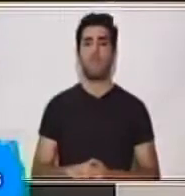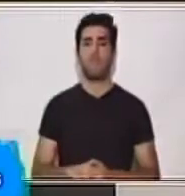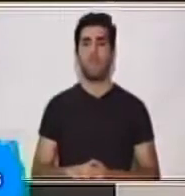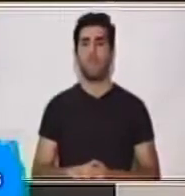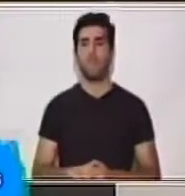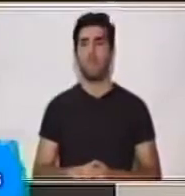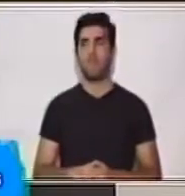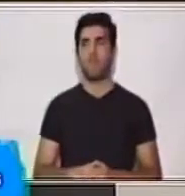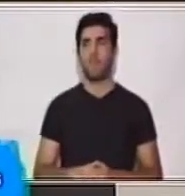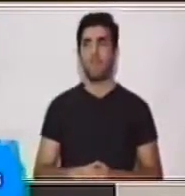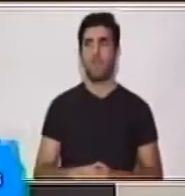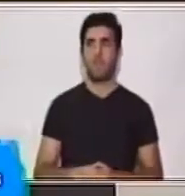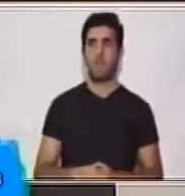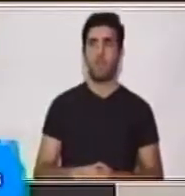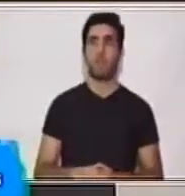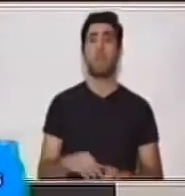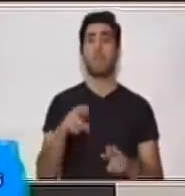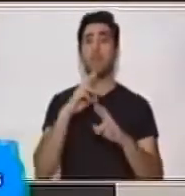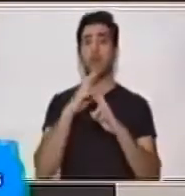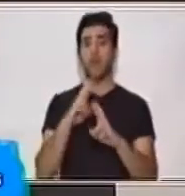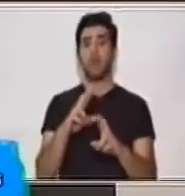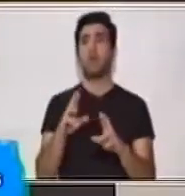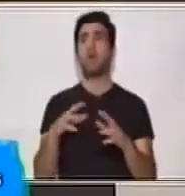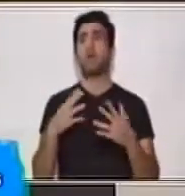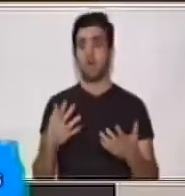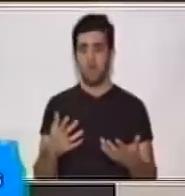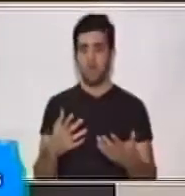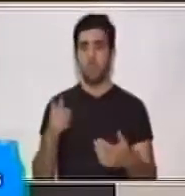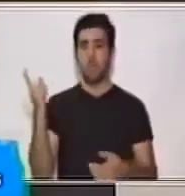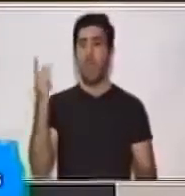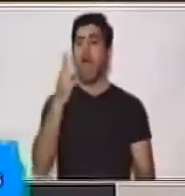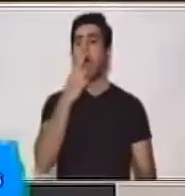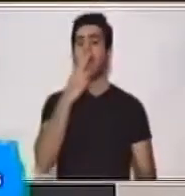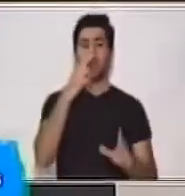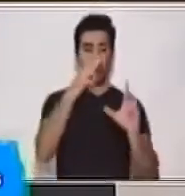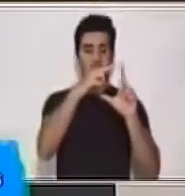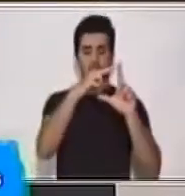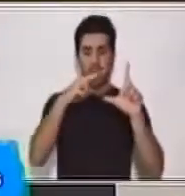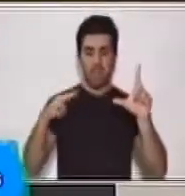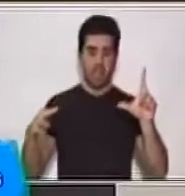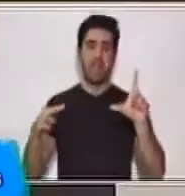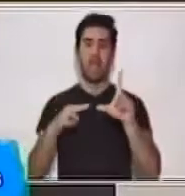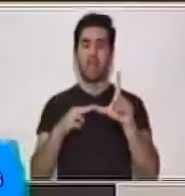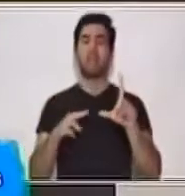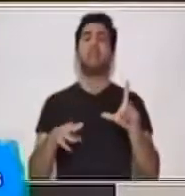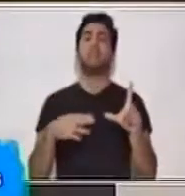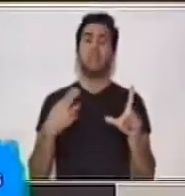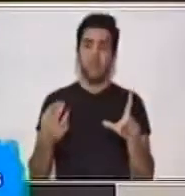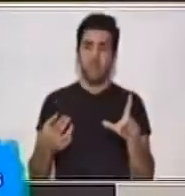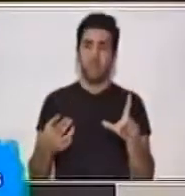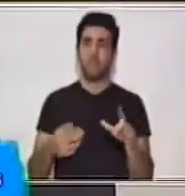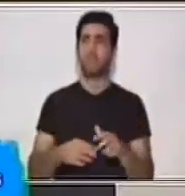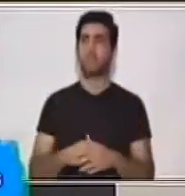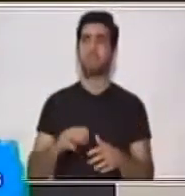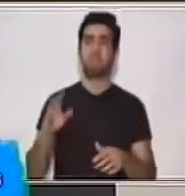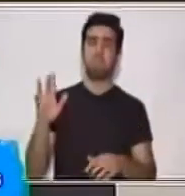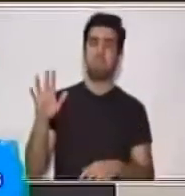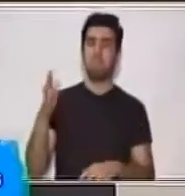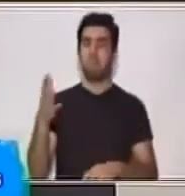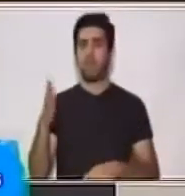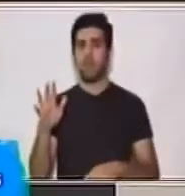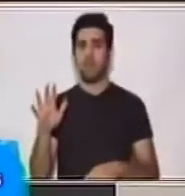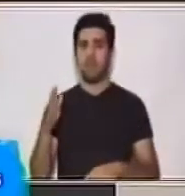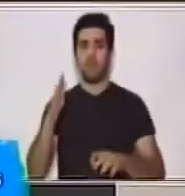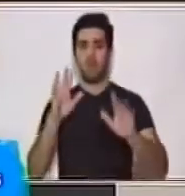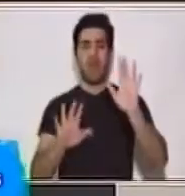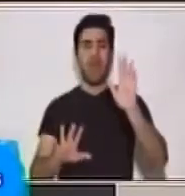Bien, encontramos entonces el valor de la hipotenusa va a ser igual, y entonces aproximadamente va a ser